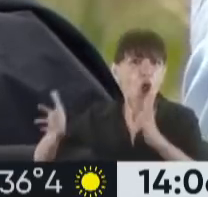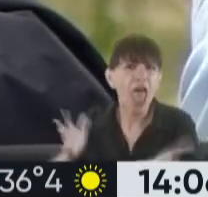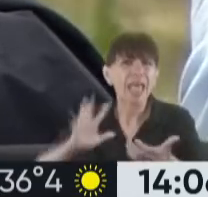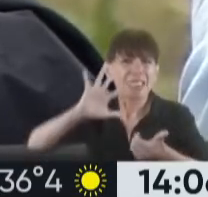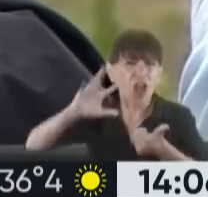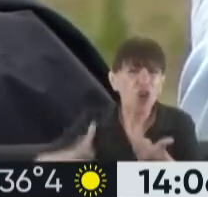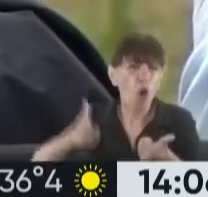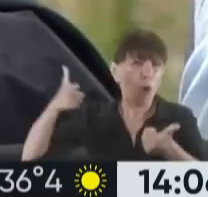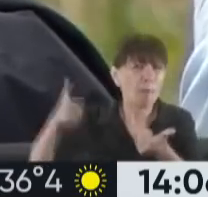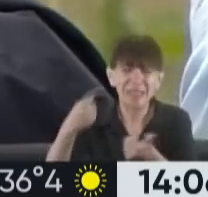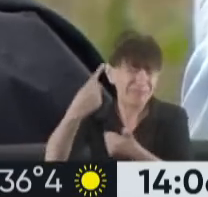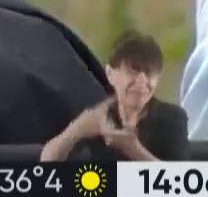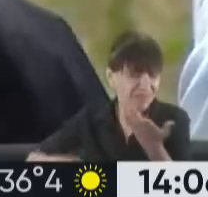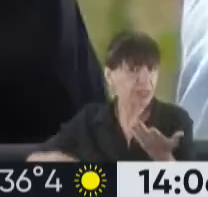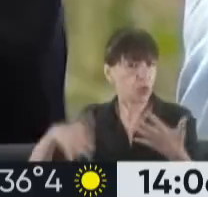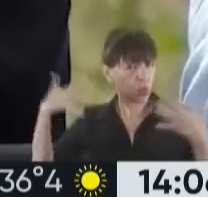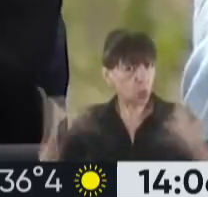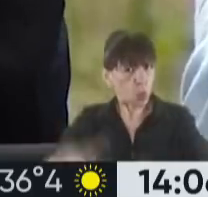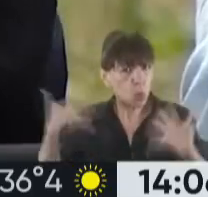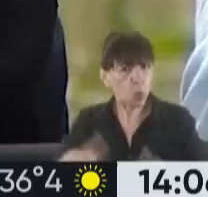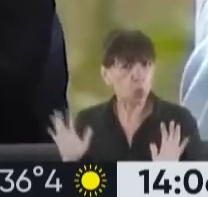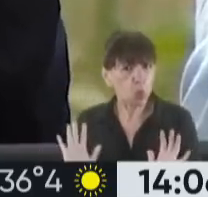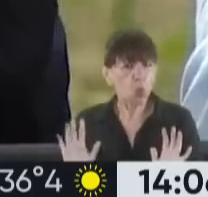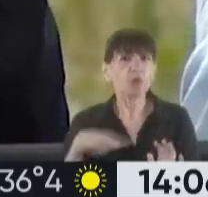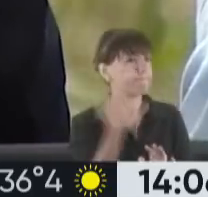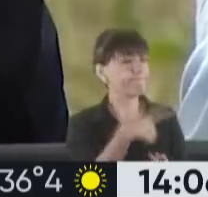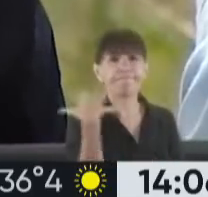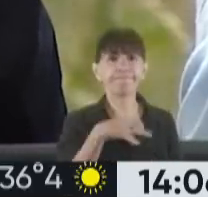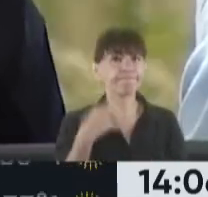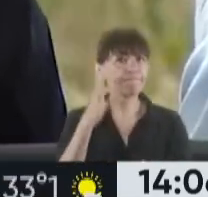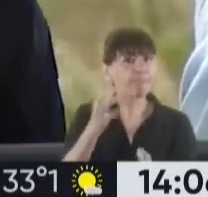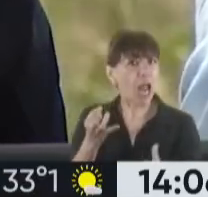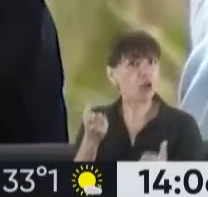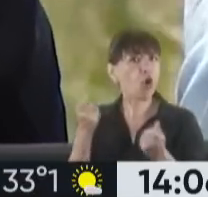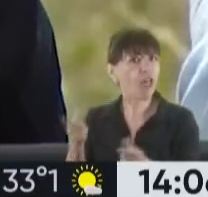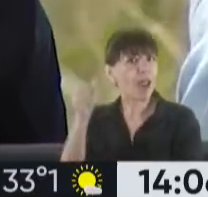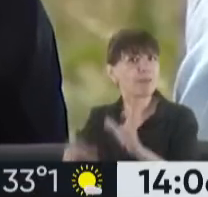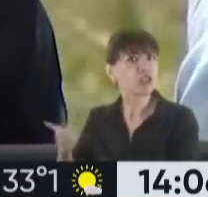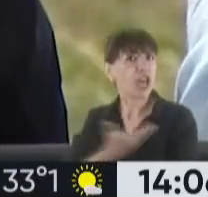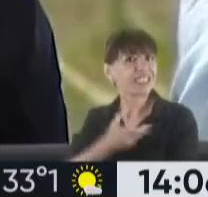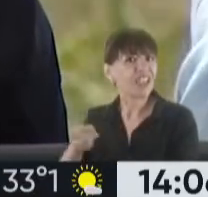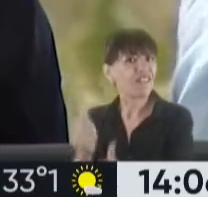organizado es un problema muy serio. Y hay que hacer algo por los rosarinos y por los santafesinos porque son argentinos.